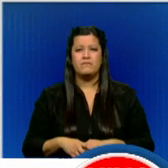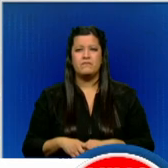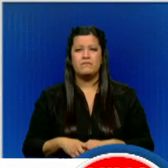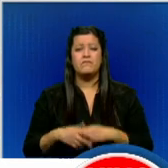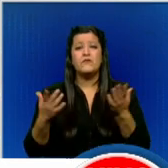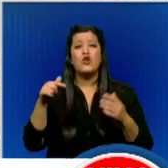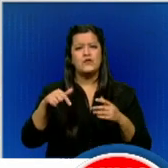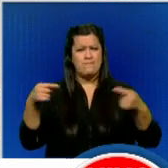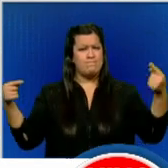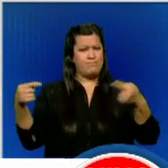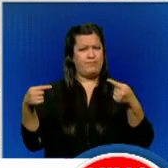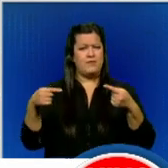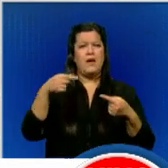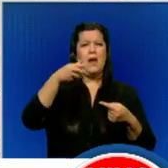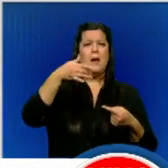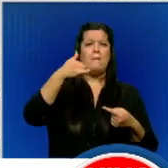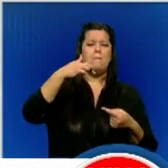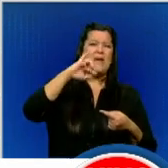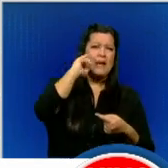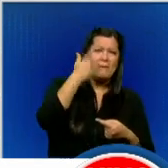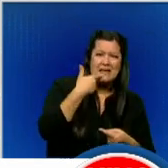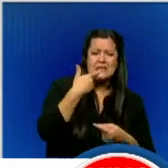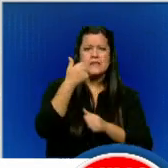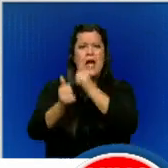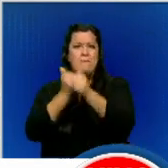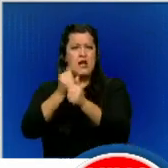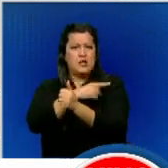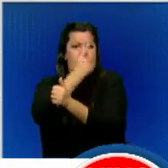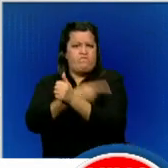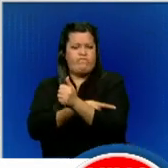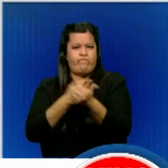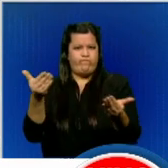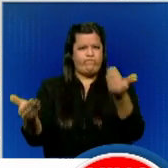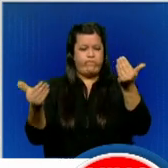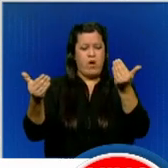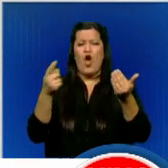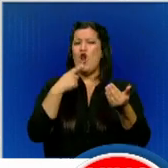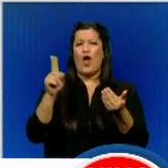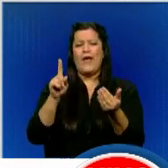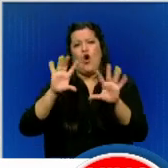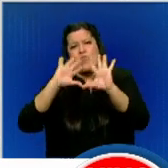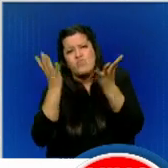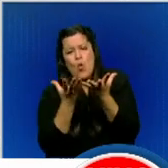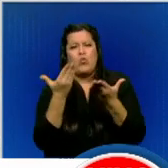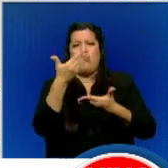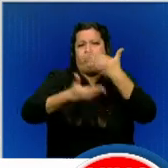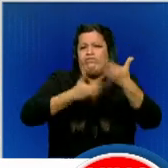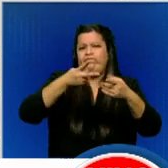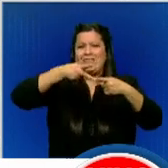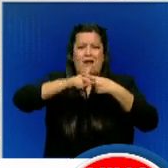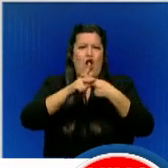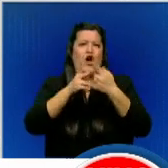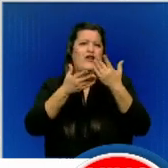esta antinomia pyme ver sus grandes en un ecosistema ya no digo globalizado donde las pequeñas y medianas empresas están